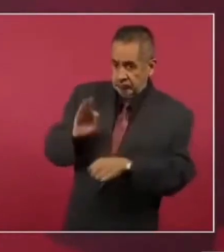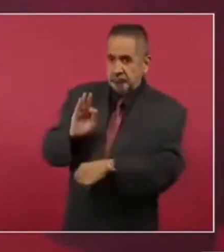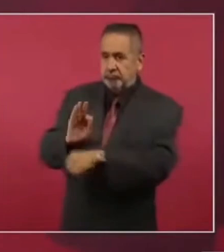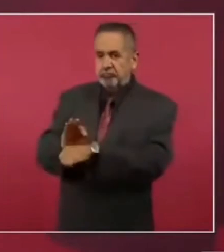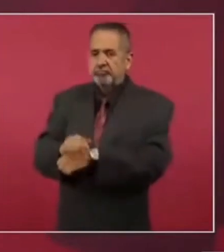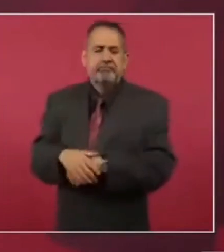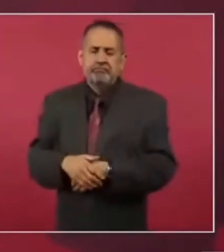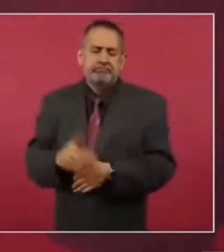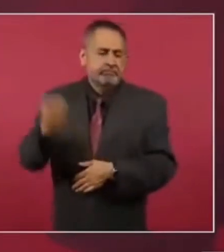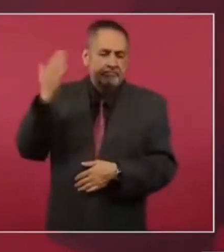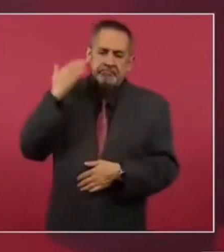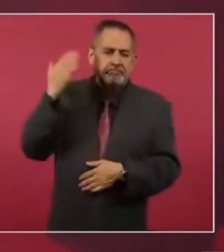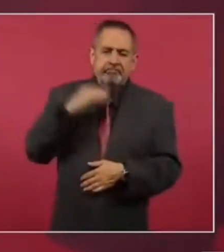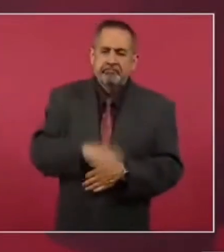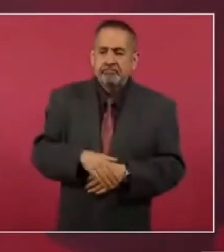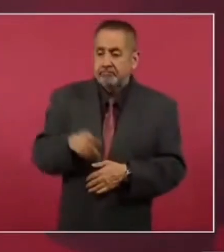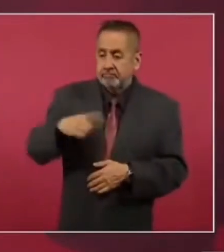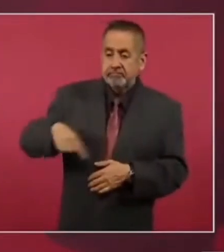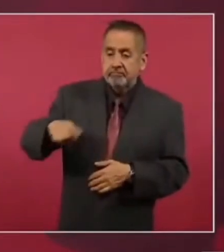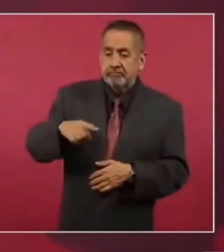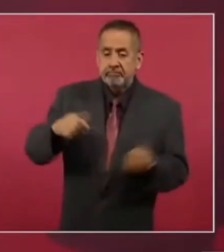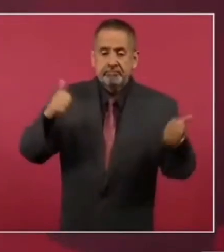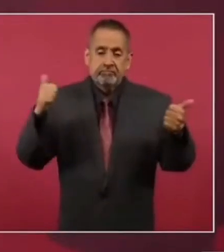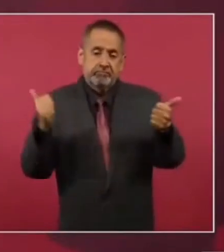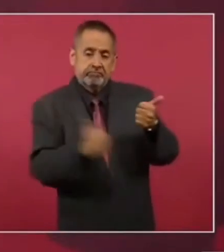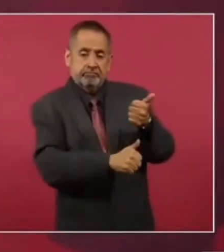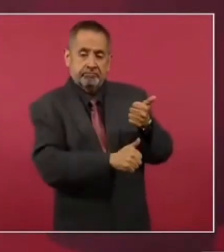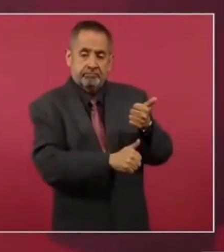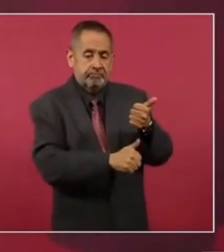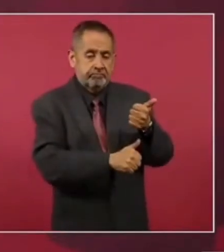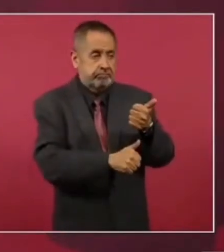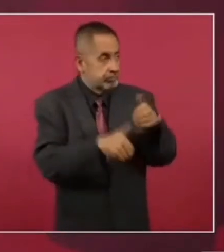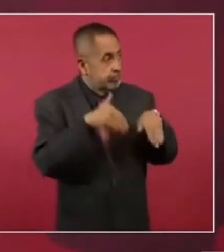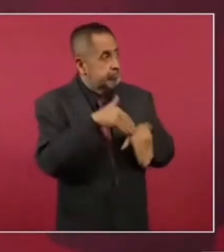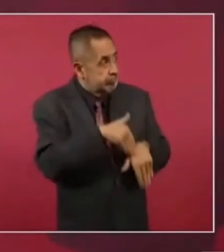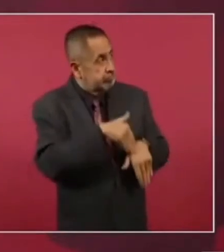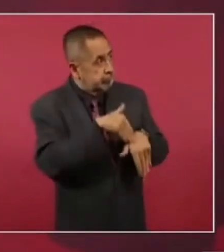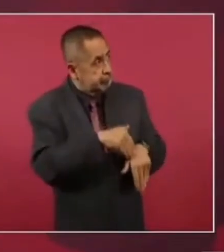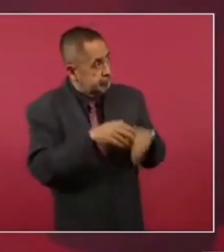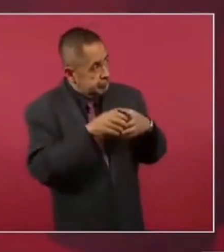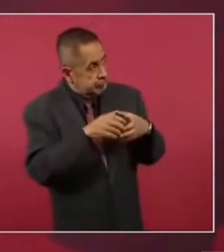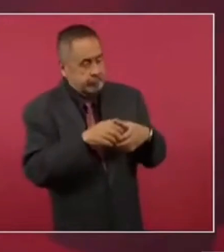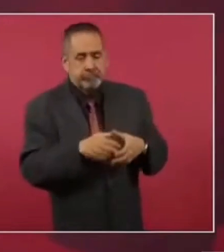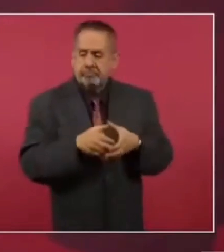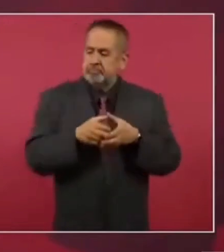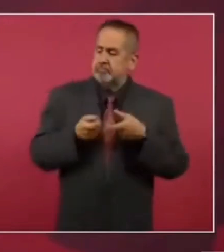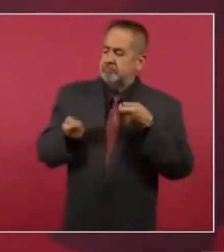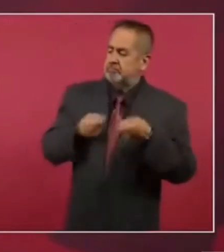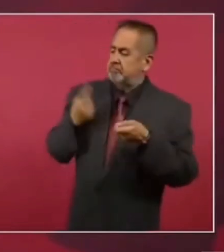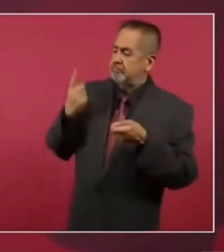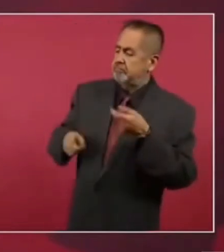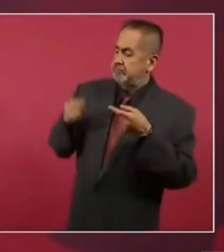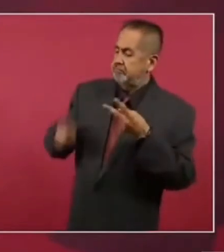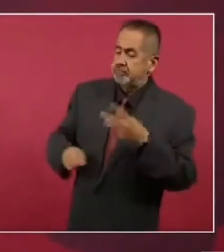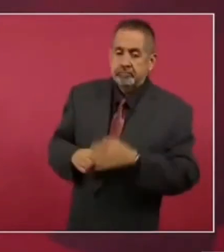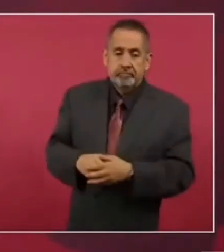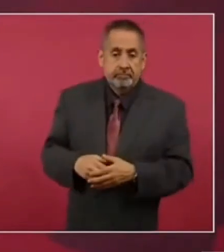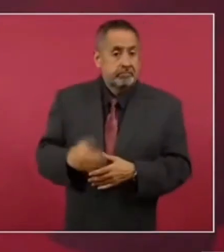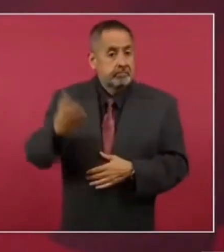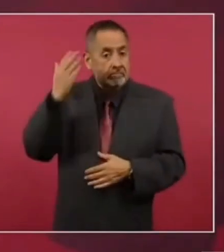estaba al servicio de una minoría. El pueblo no contaba.